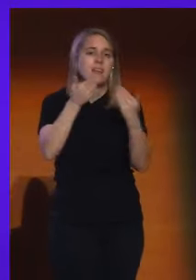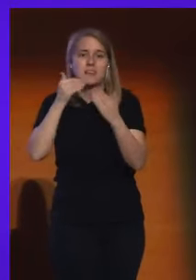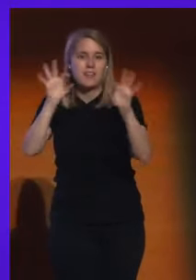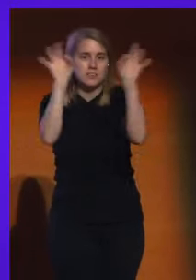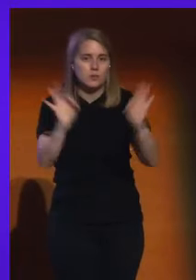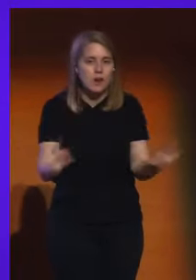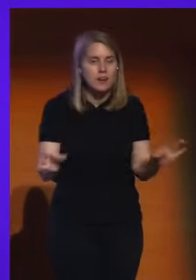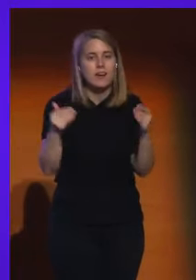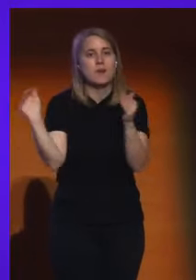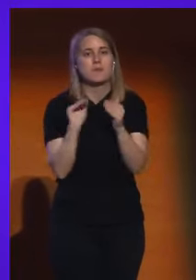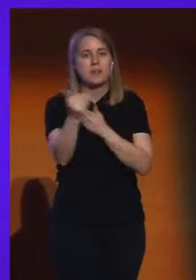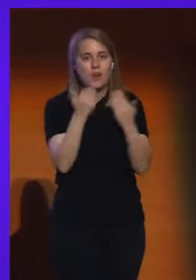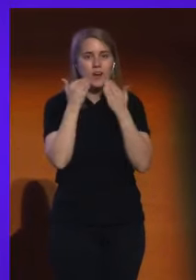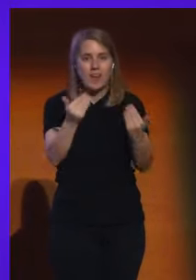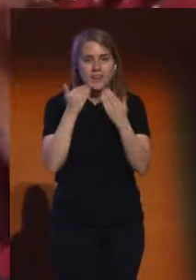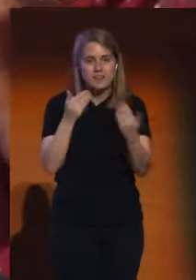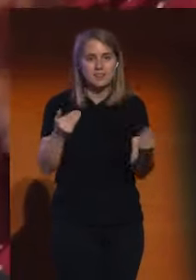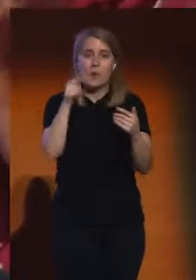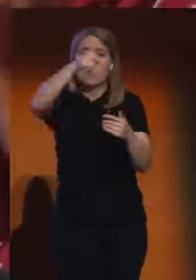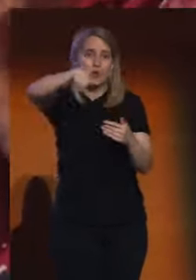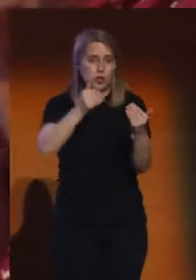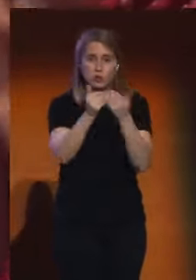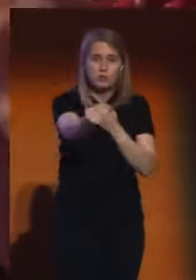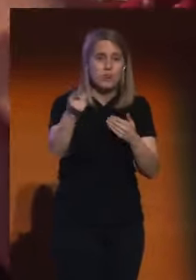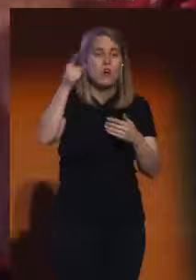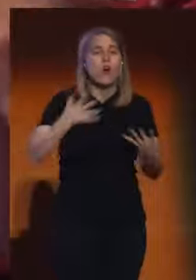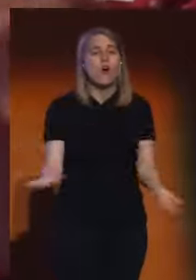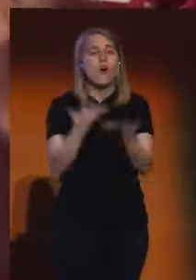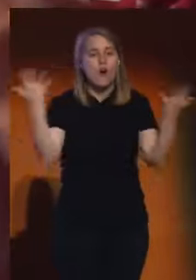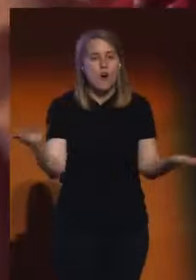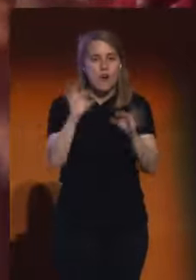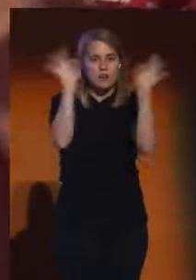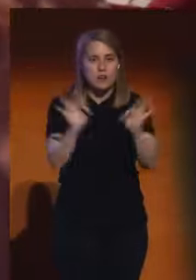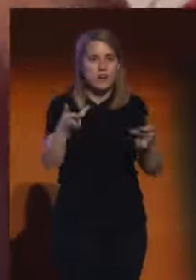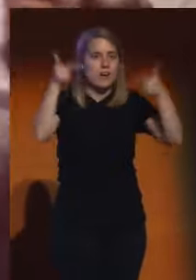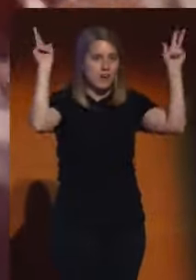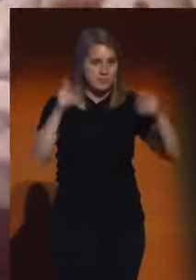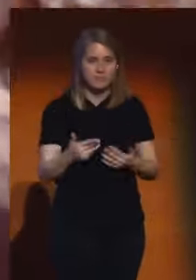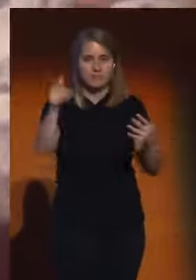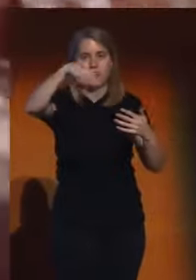Euskal Herria Bildu. Etorkizuna zarete, gora Euskal Herria, askatuta!